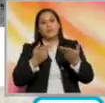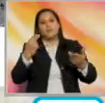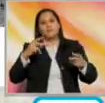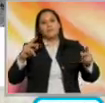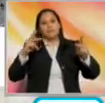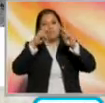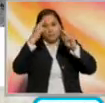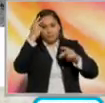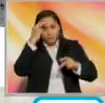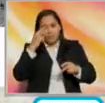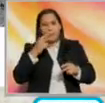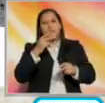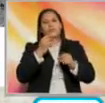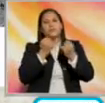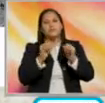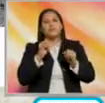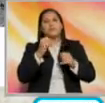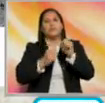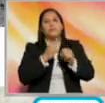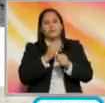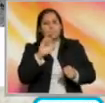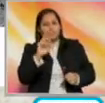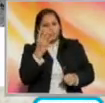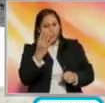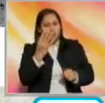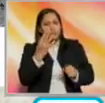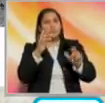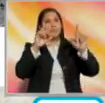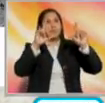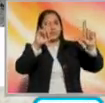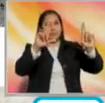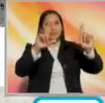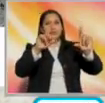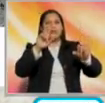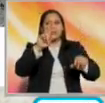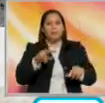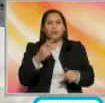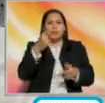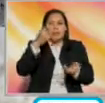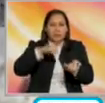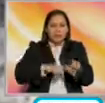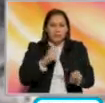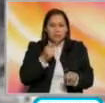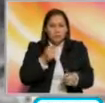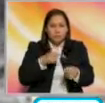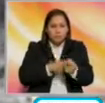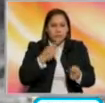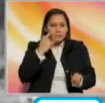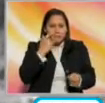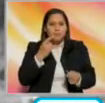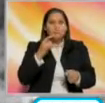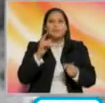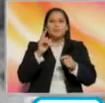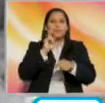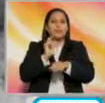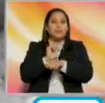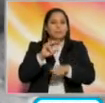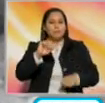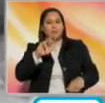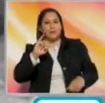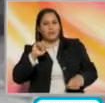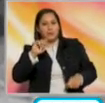inaugura en el 34 con una obra que se llama La Verdad Sospechosa, protagonizada por María Teresa.